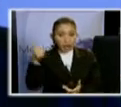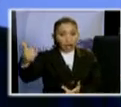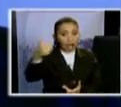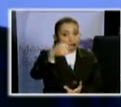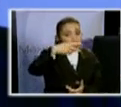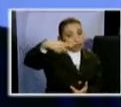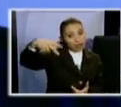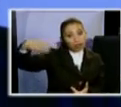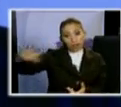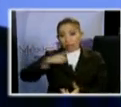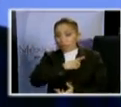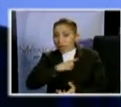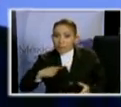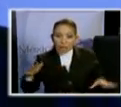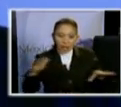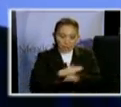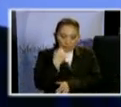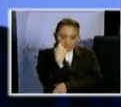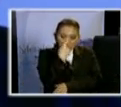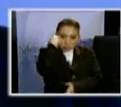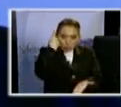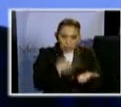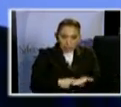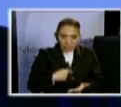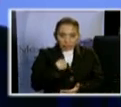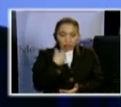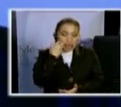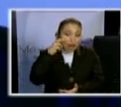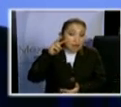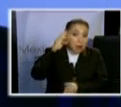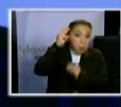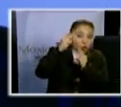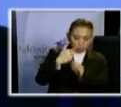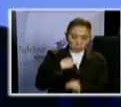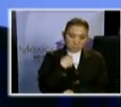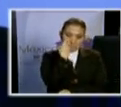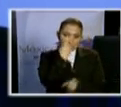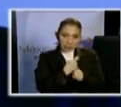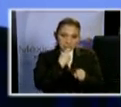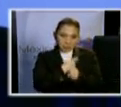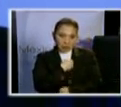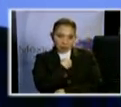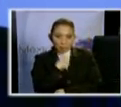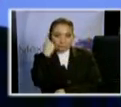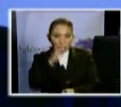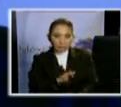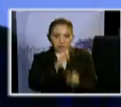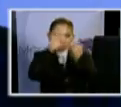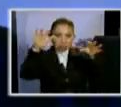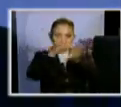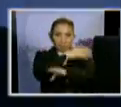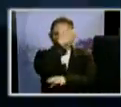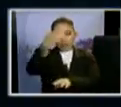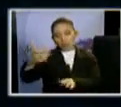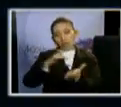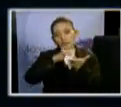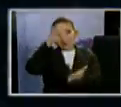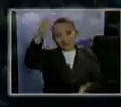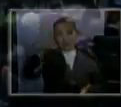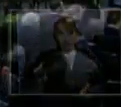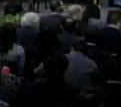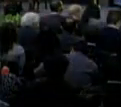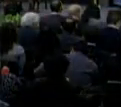de nosotros debe ser el cambio que queremos ver en el mundo para enfrentar el cambio climático hoy.